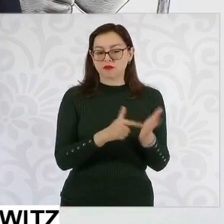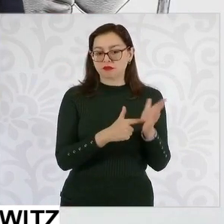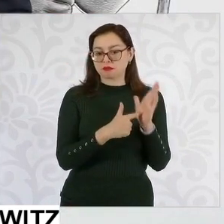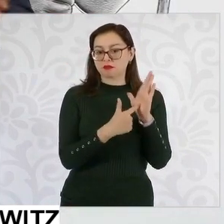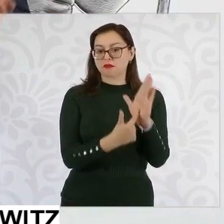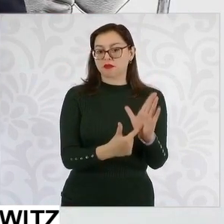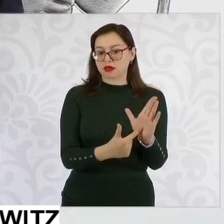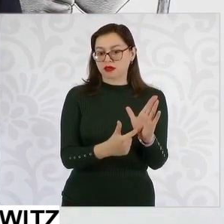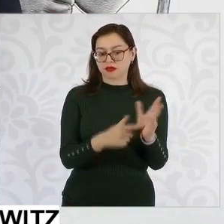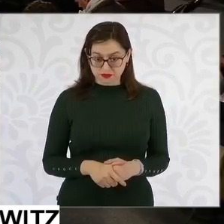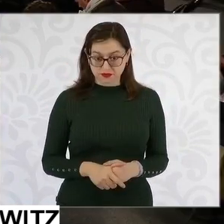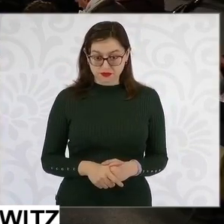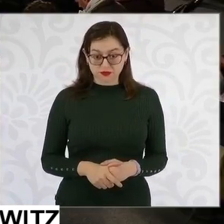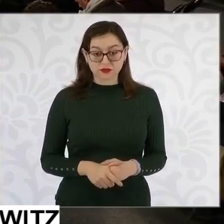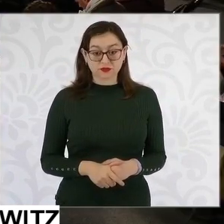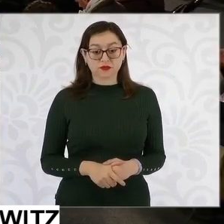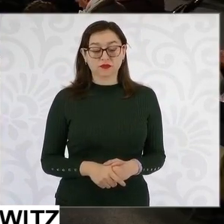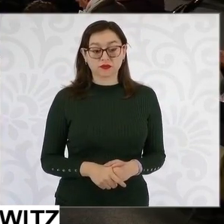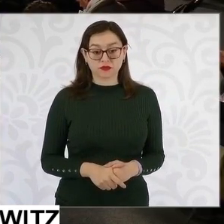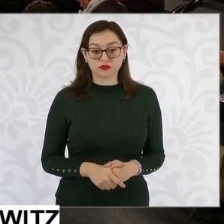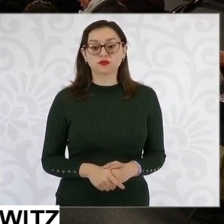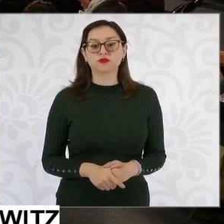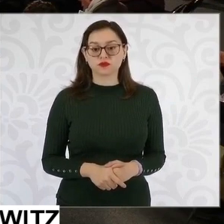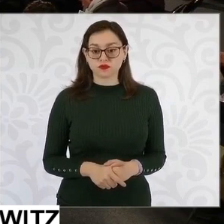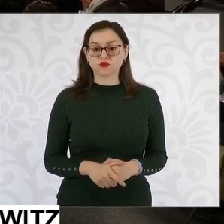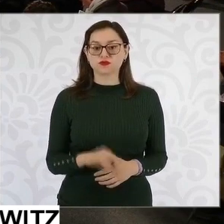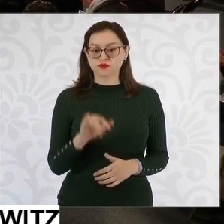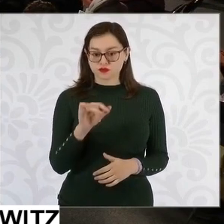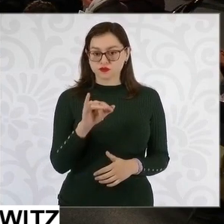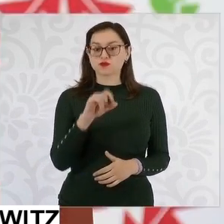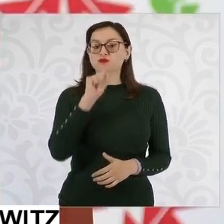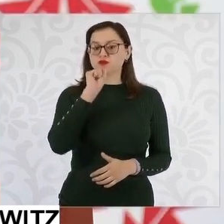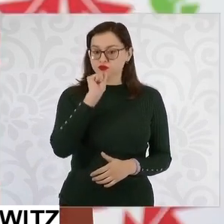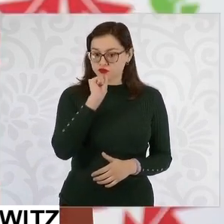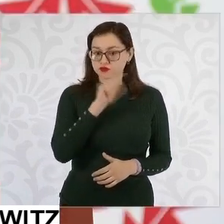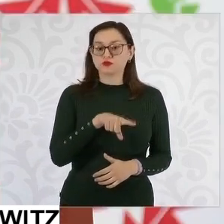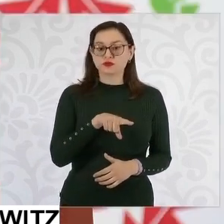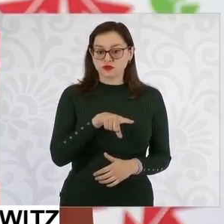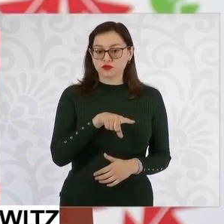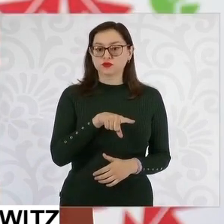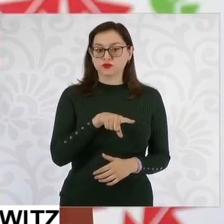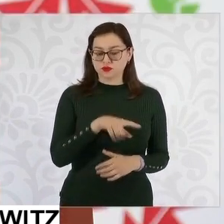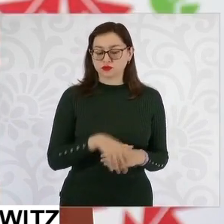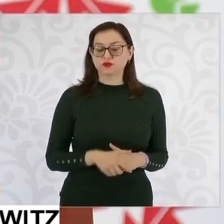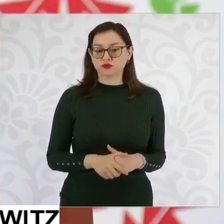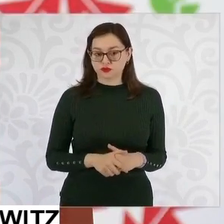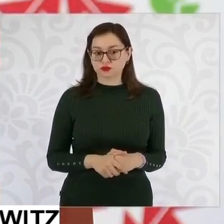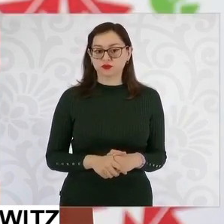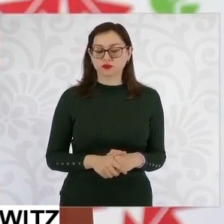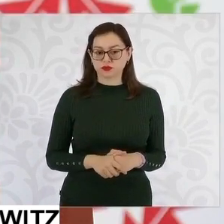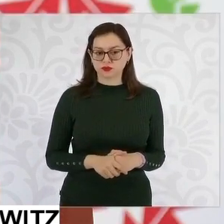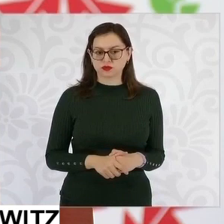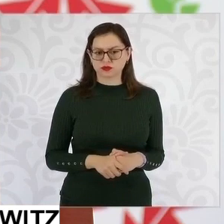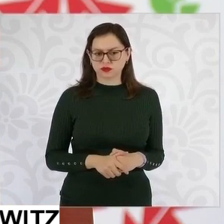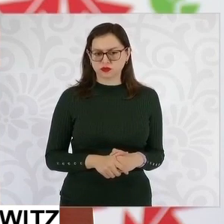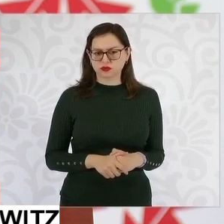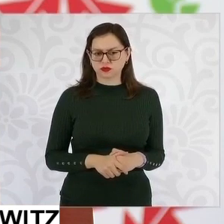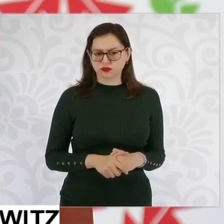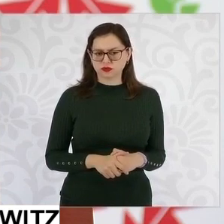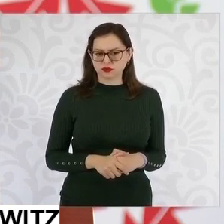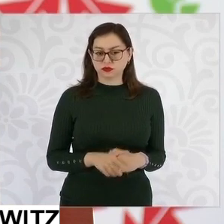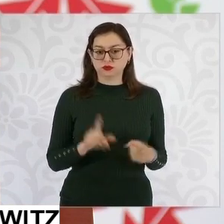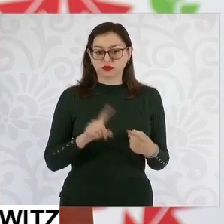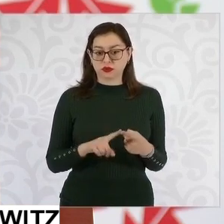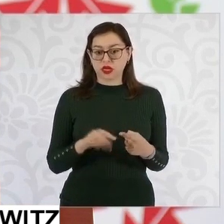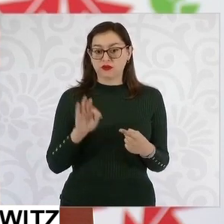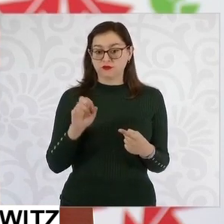y ambientales. Se está haciendo también la investigación, por eso me refería yo precisamente al